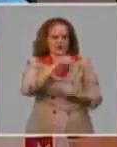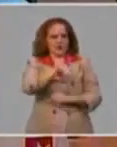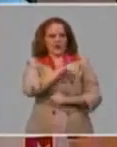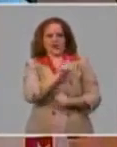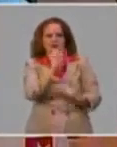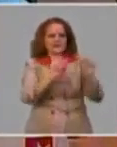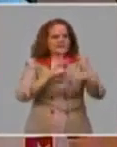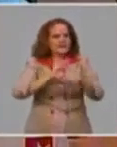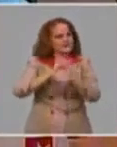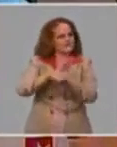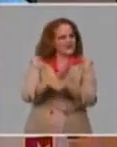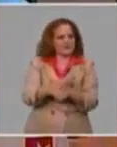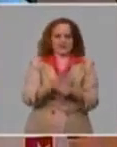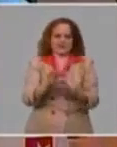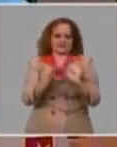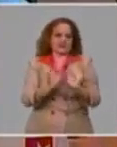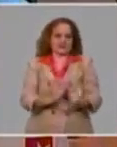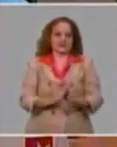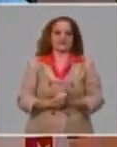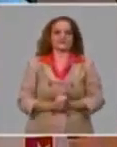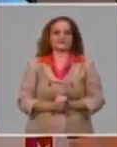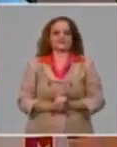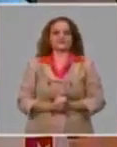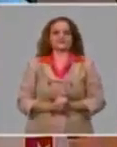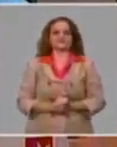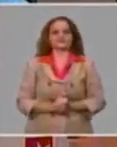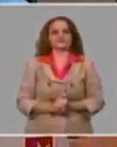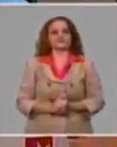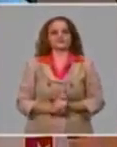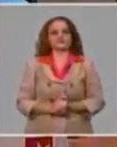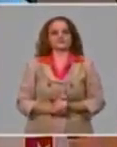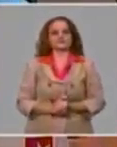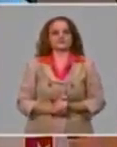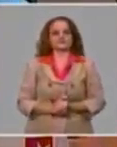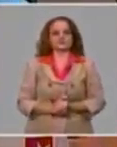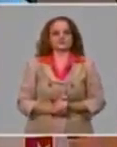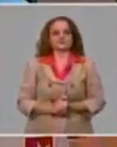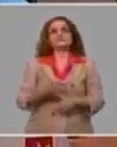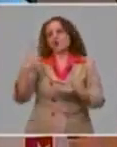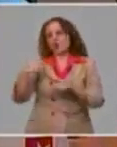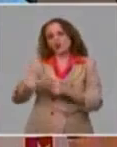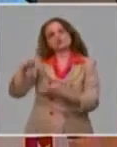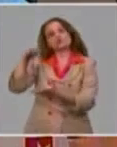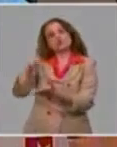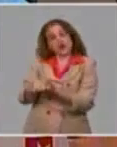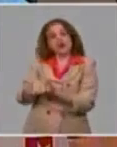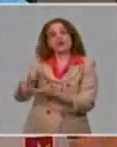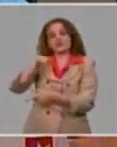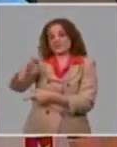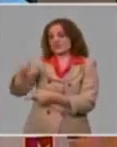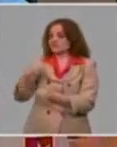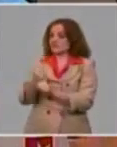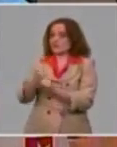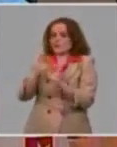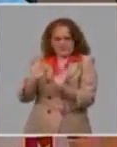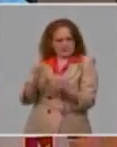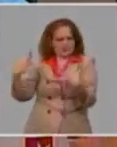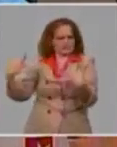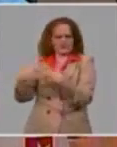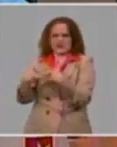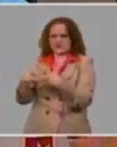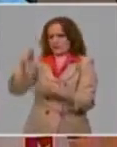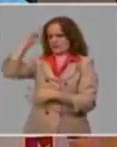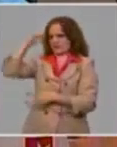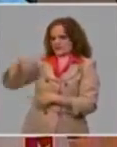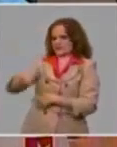grupo de actividades, inclusive, que este trabajo, por el volumen que tiene, nos va a llevar un poco más de tiempo en el próximo mes